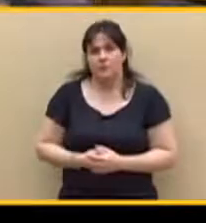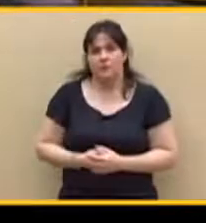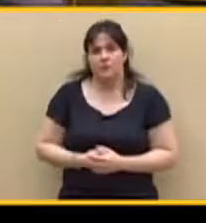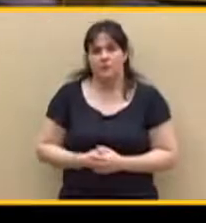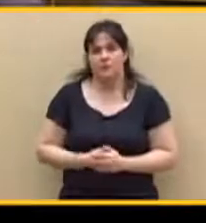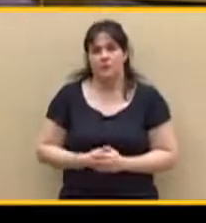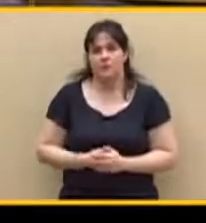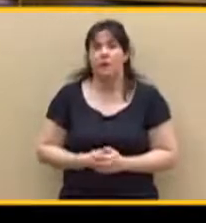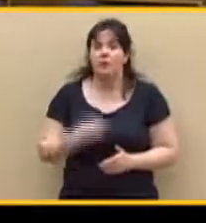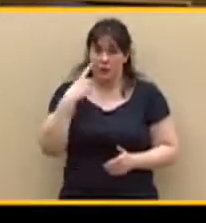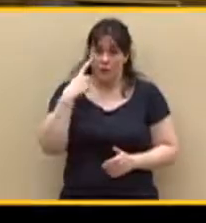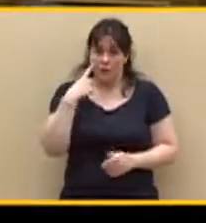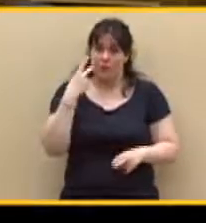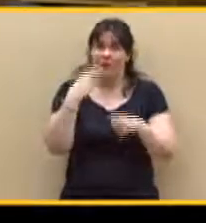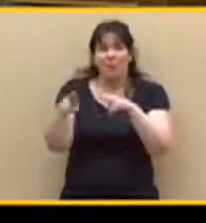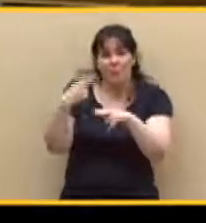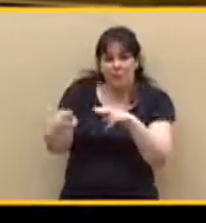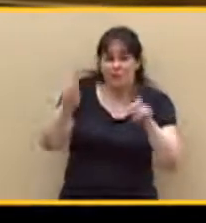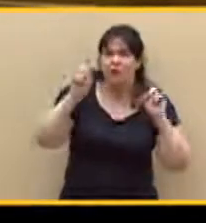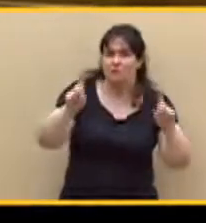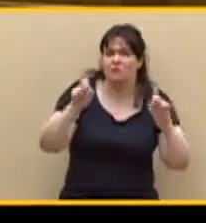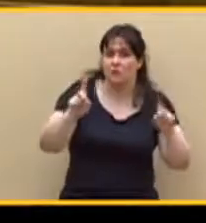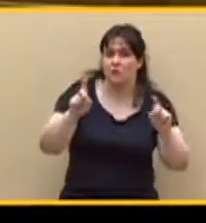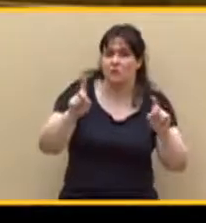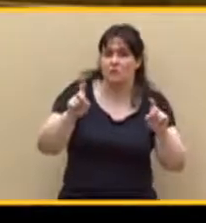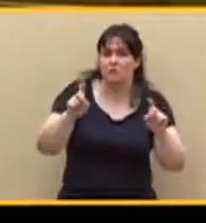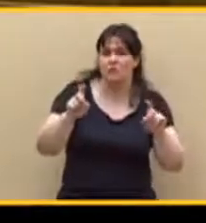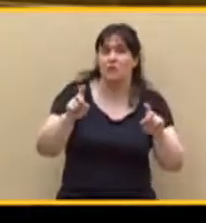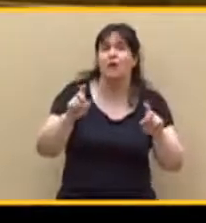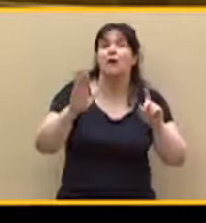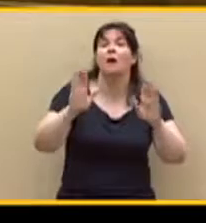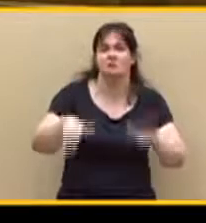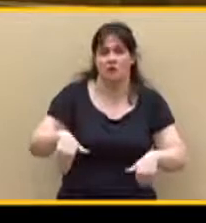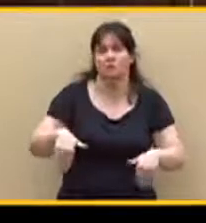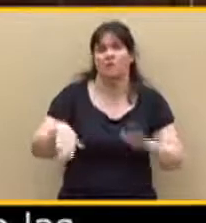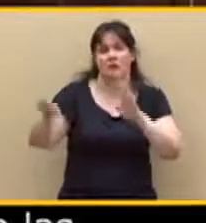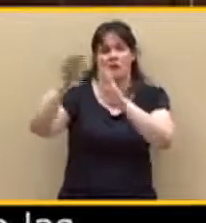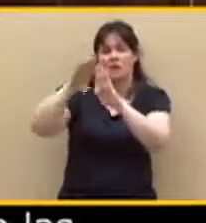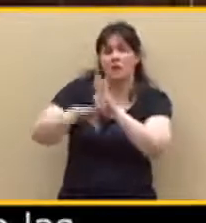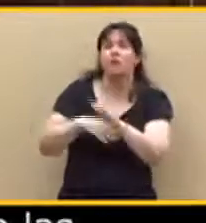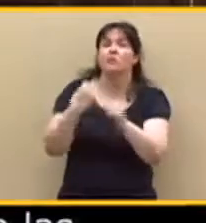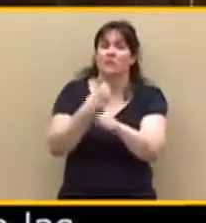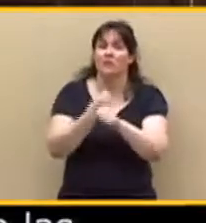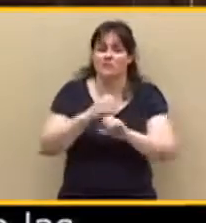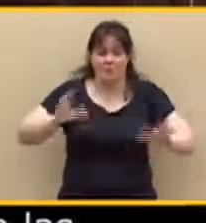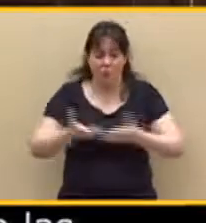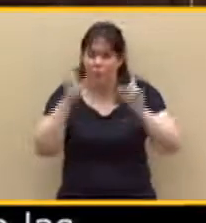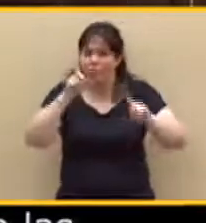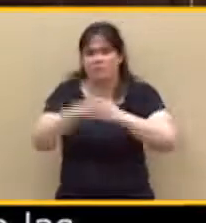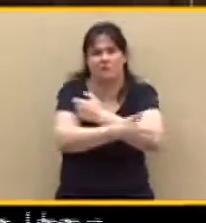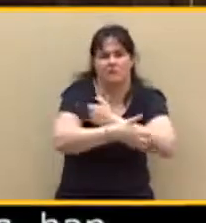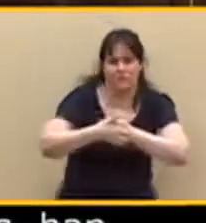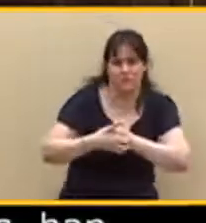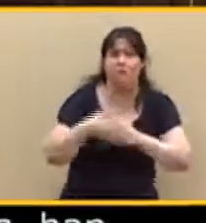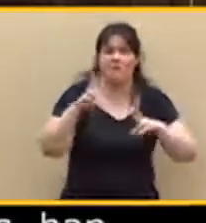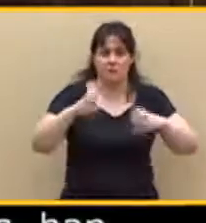sus políticas educativas han precarizado las condiciones de trabajo de los cuerpos docentes, han permitido la segregación por